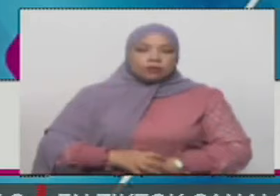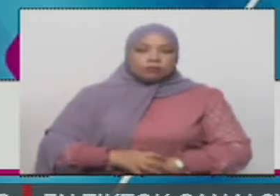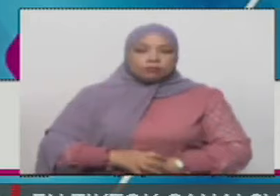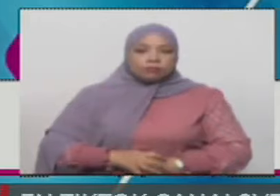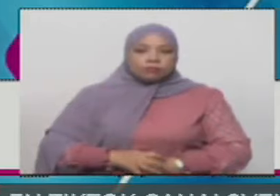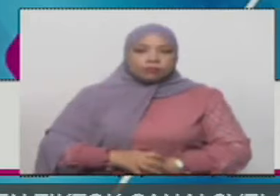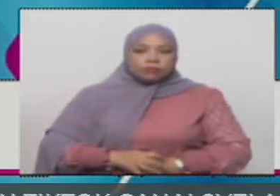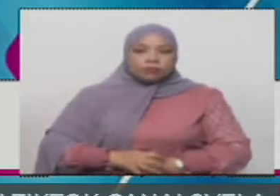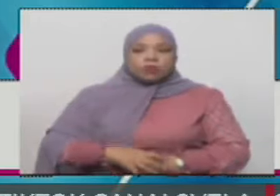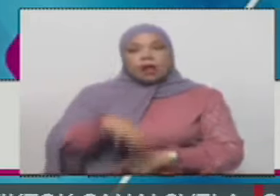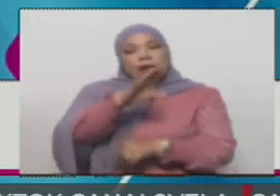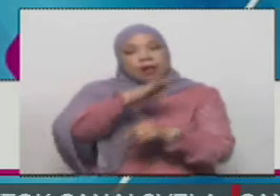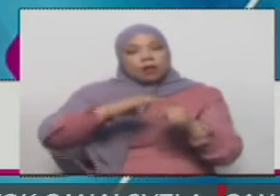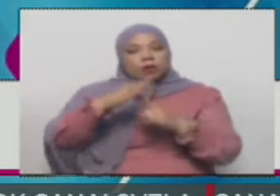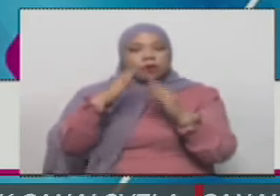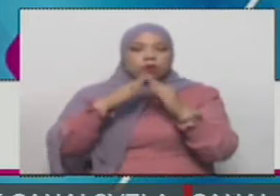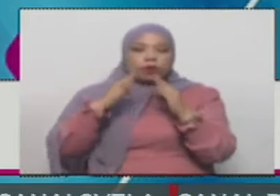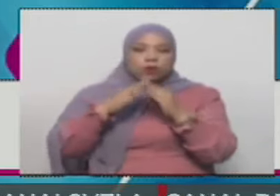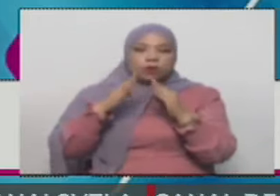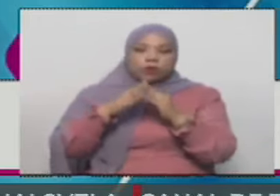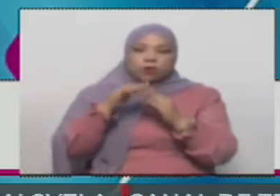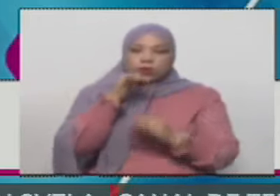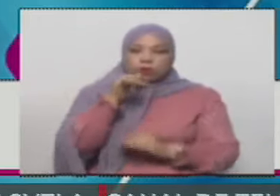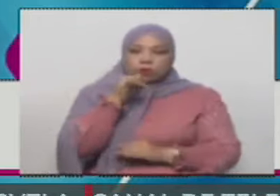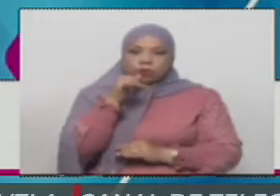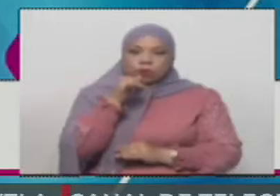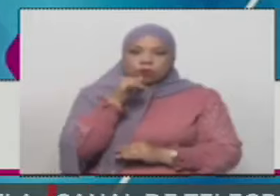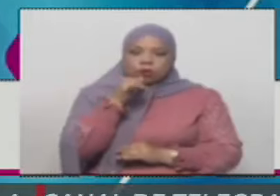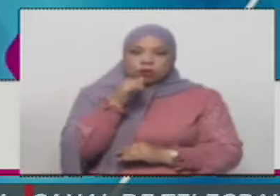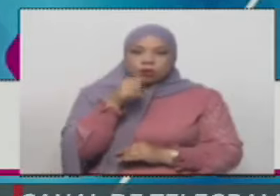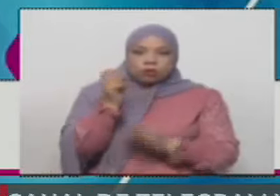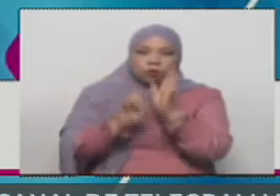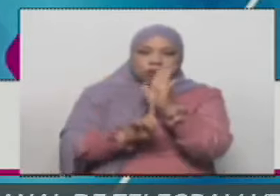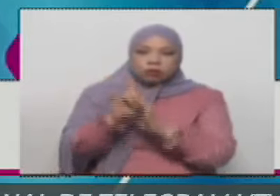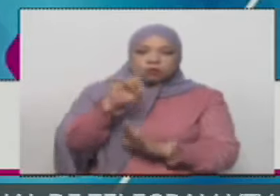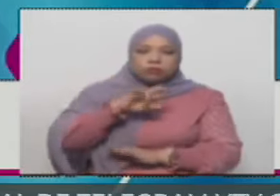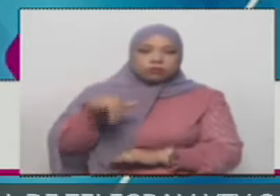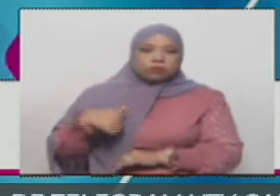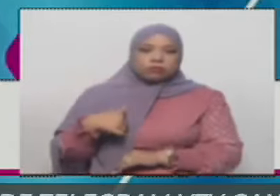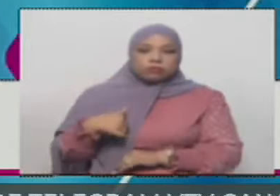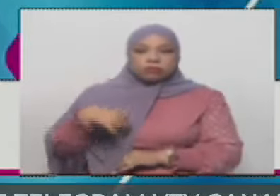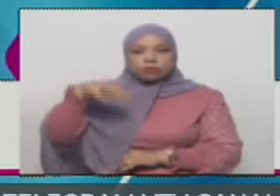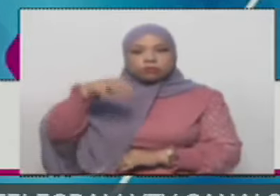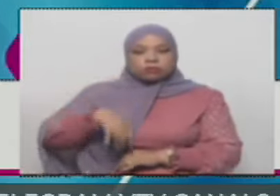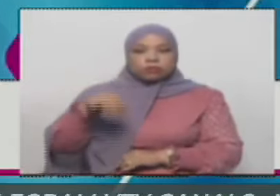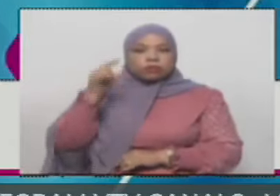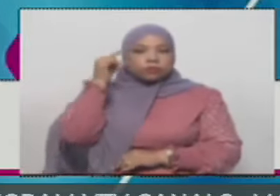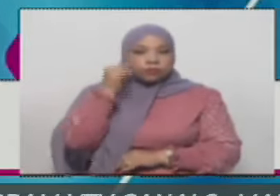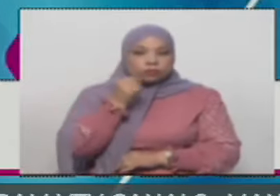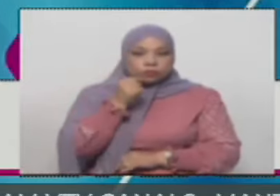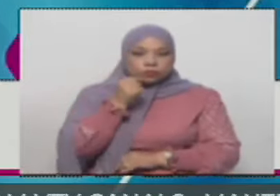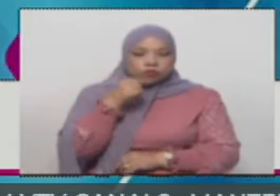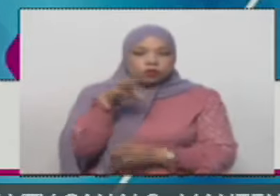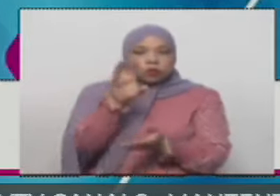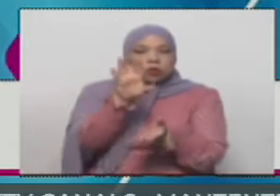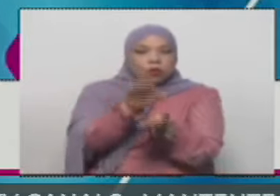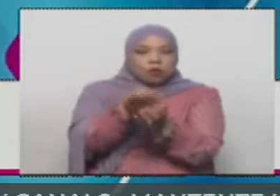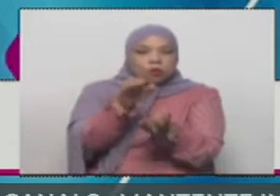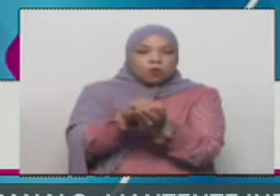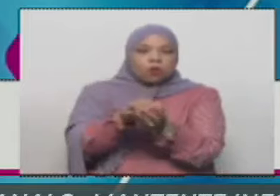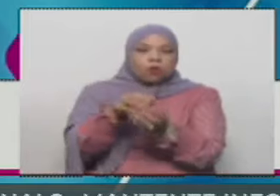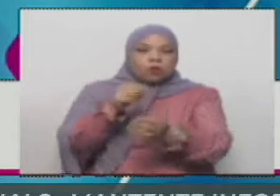pasado en la Casa Cultural de La Casona. Estaba en pleno desarrollo en los estados Sucre, Nueva Esparta,